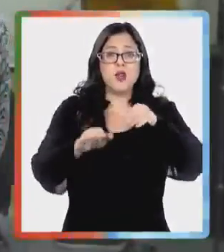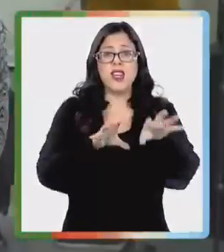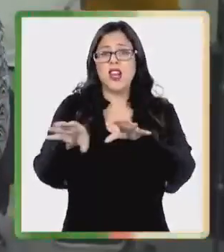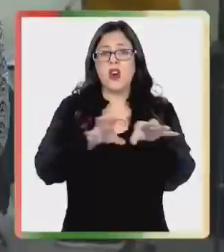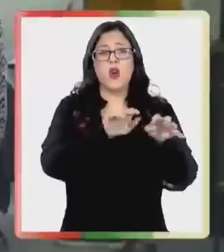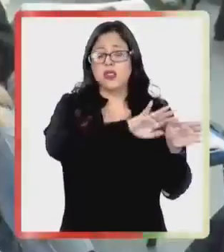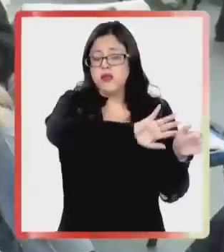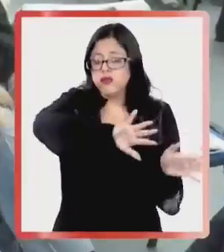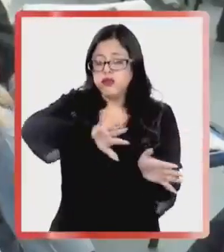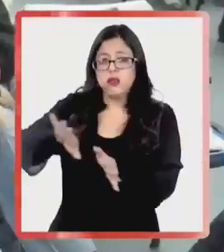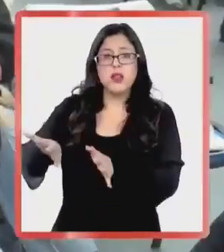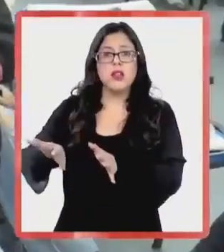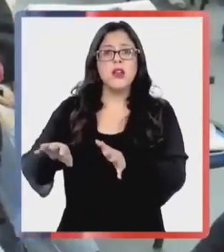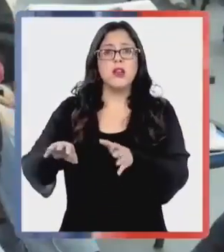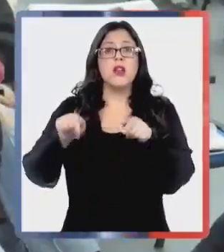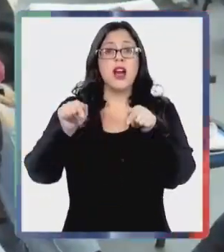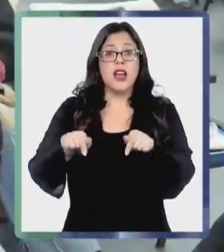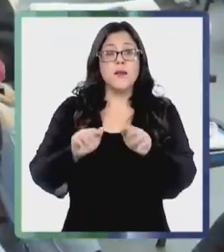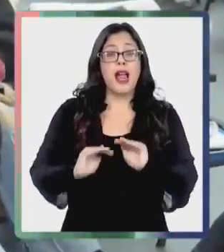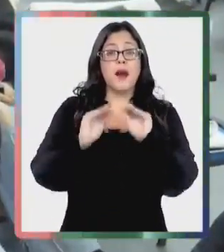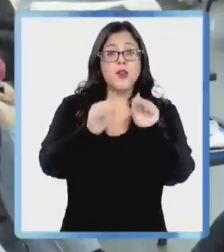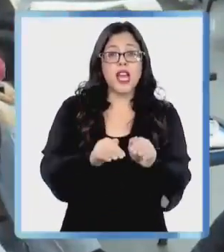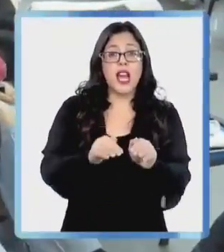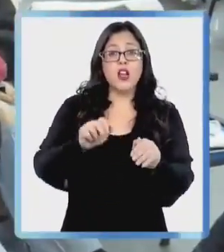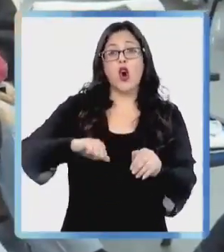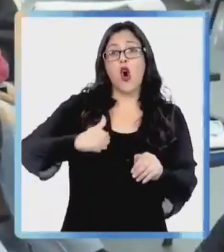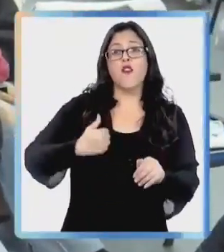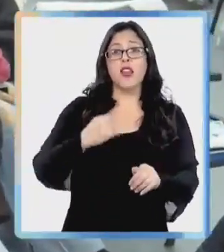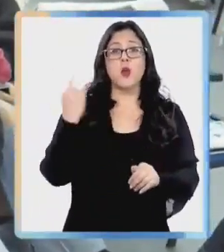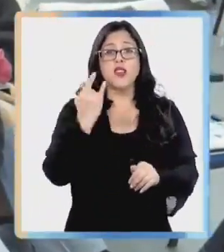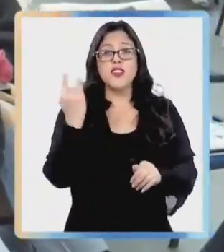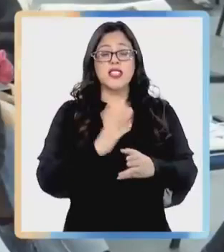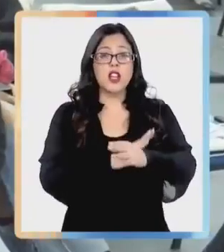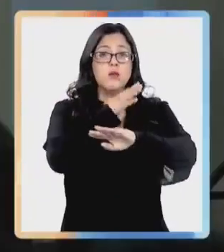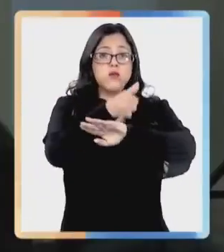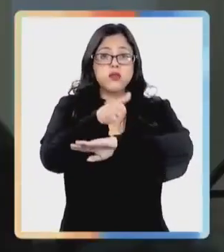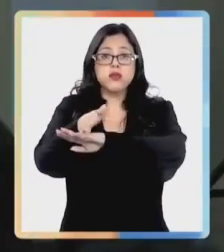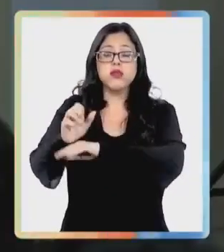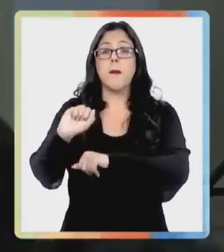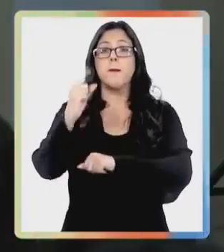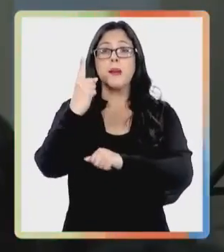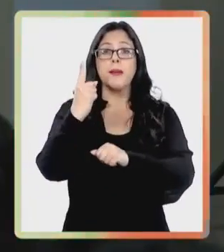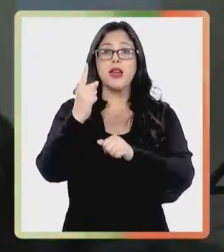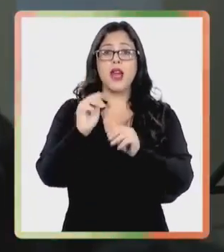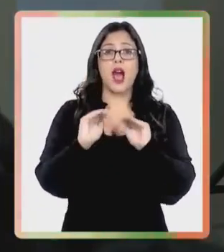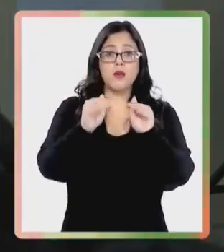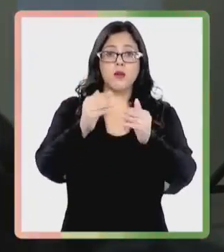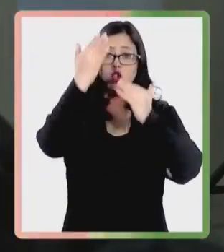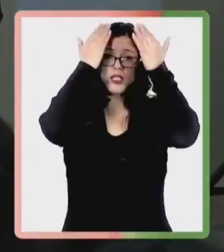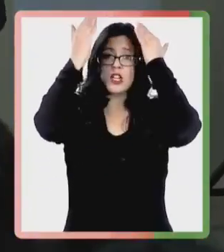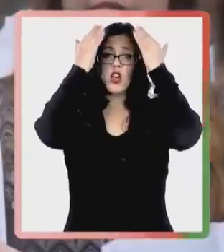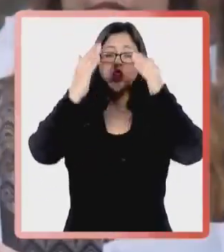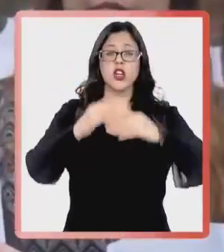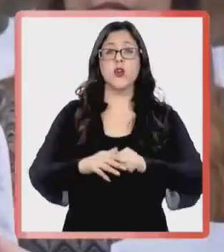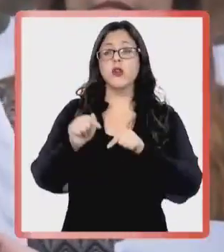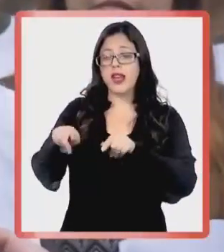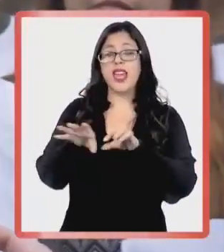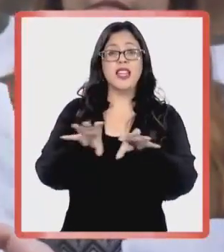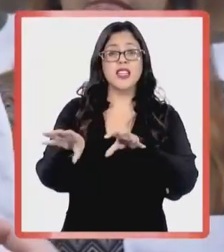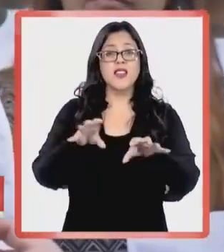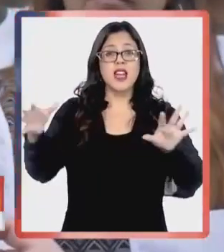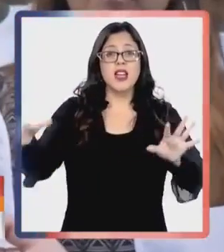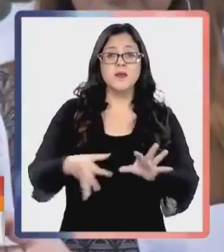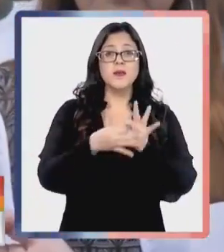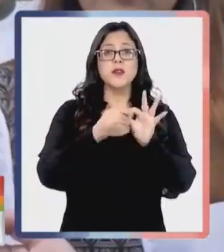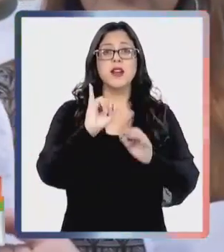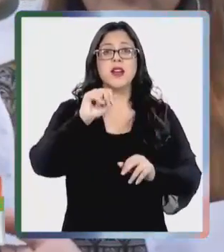Para apoyarlos, jóvenes voluntarios universitarios realizarán en terreno el primer apoyo psicológico. Hicimos una actividad en